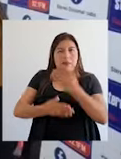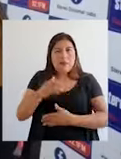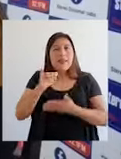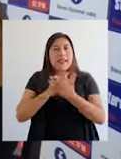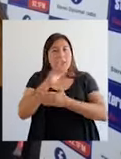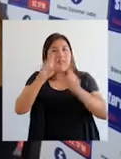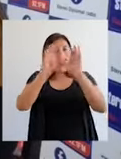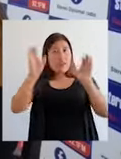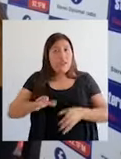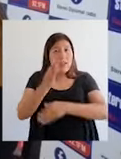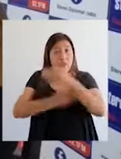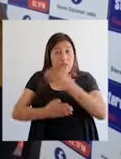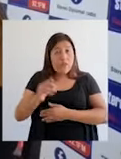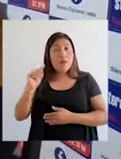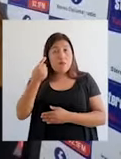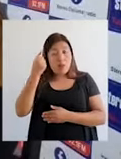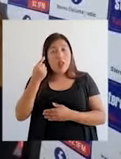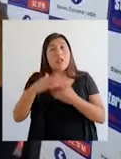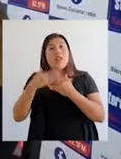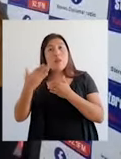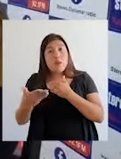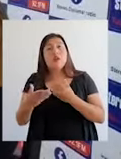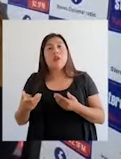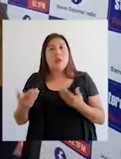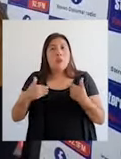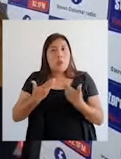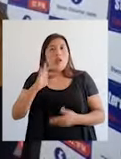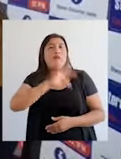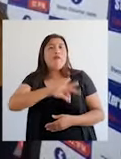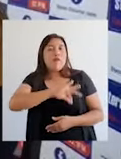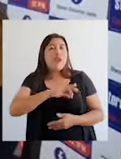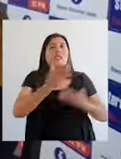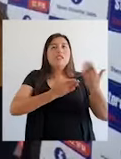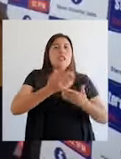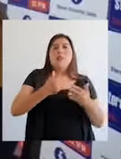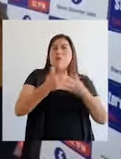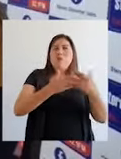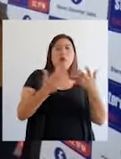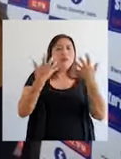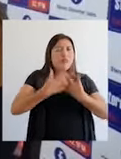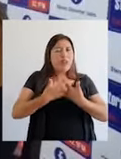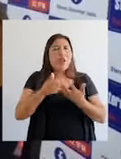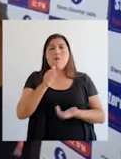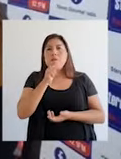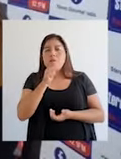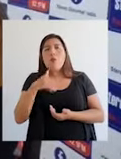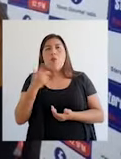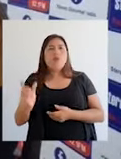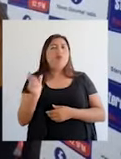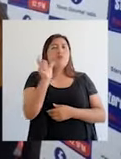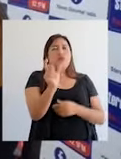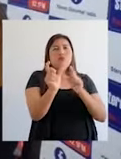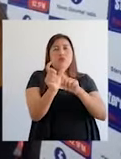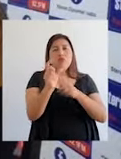este documento poder ejercer la prioridad en la recepción de los servicios. Donde vaya, entidades públicas o privadas. Con su carnet uno puede